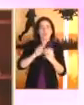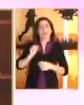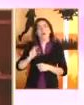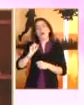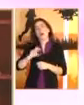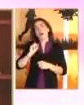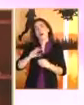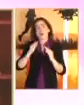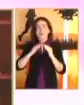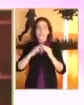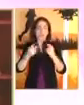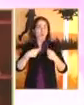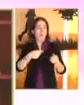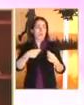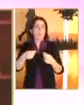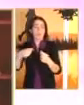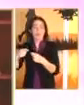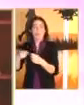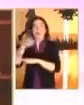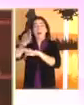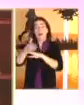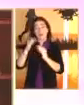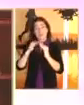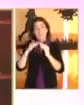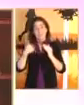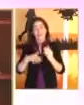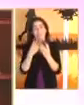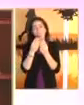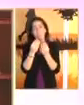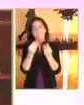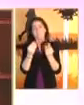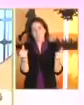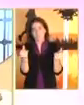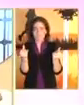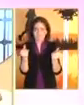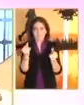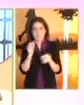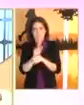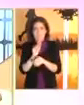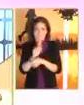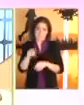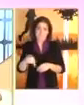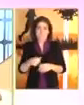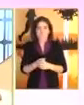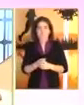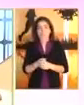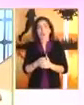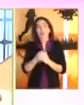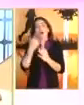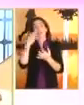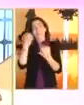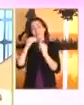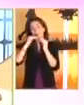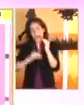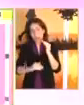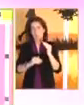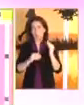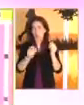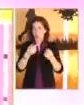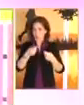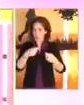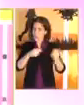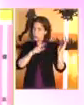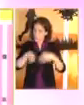casa o haciendo otras compras, y cuando llega ya no está en condiciones. Sería una medida para reducir ese riesgo, ¿no? Comprarlo en último lugar, llevarlo a